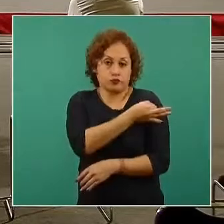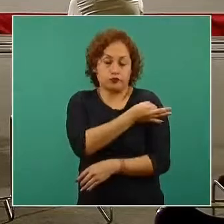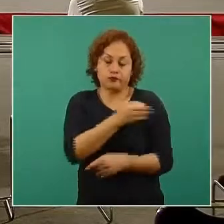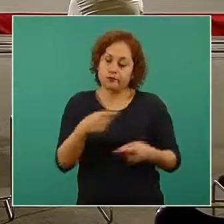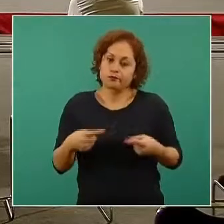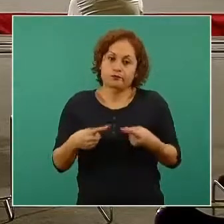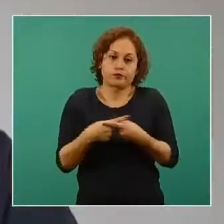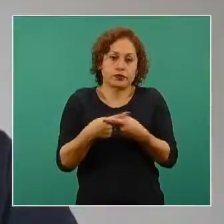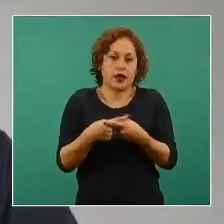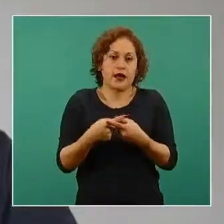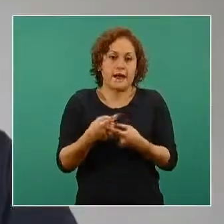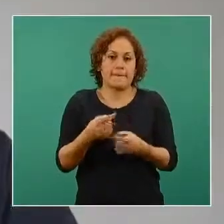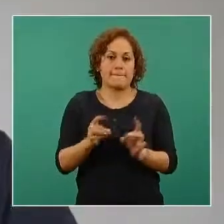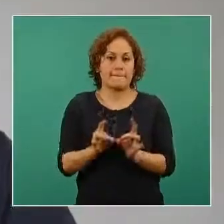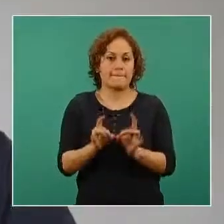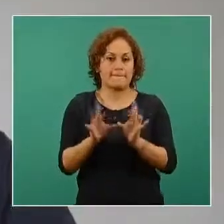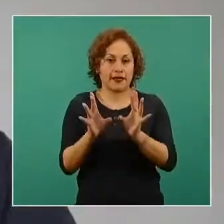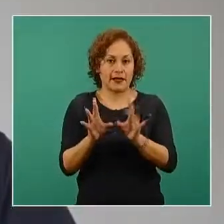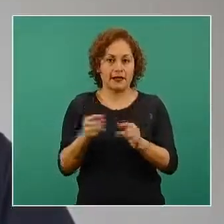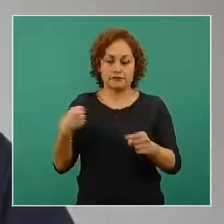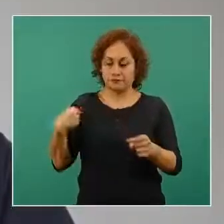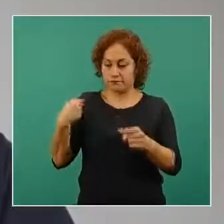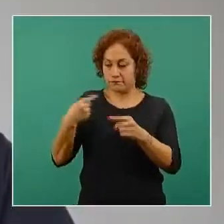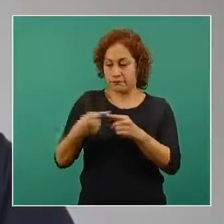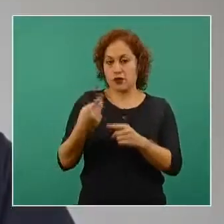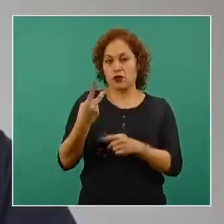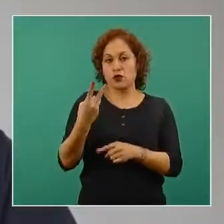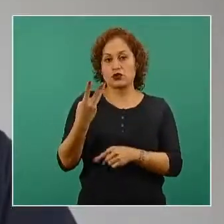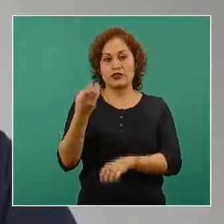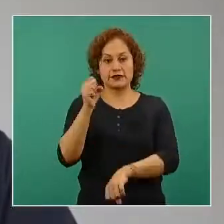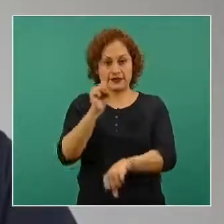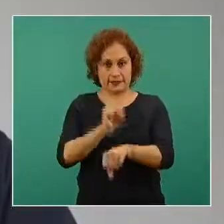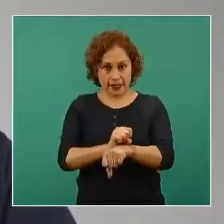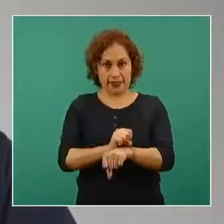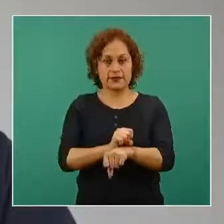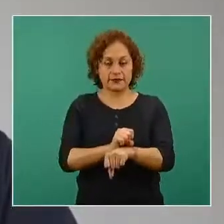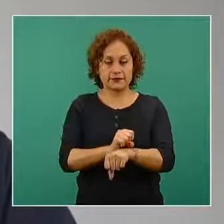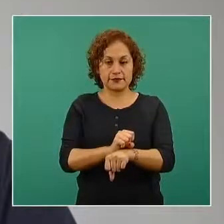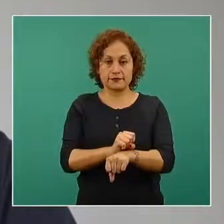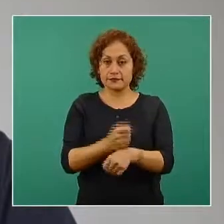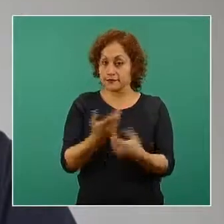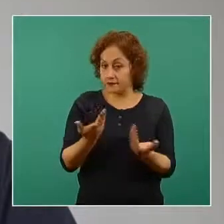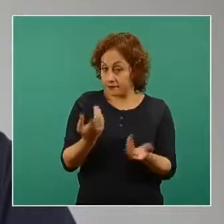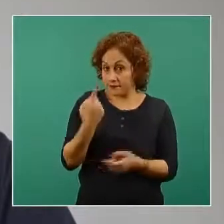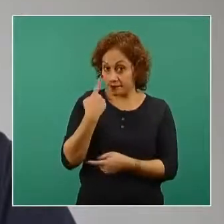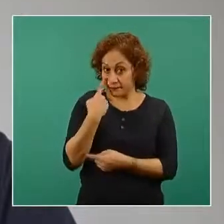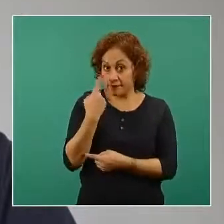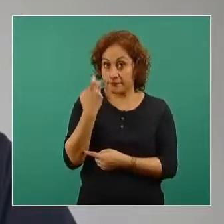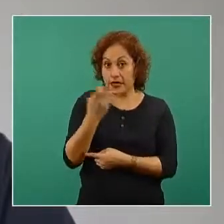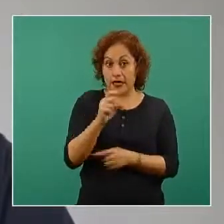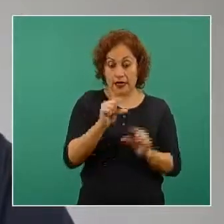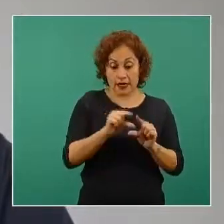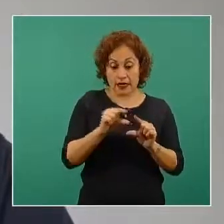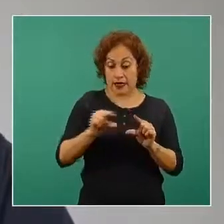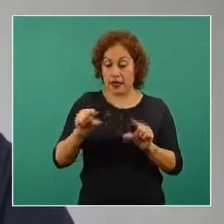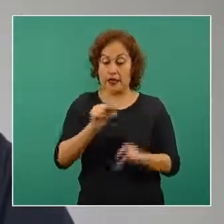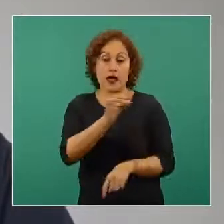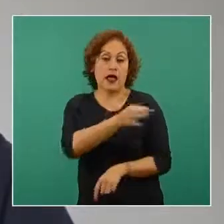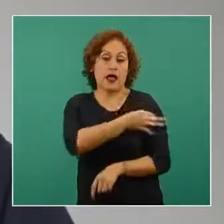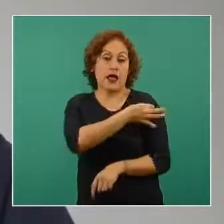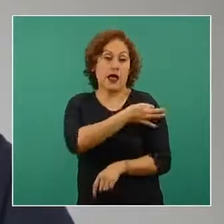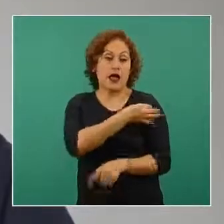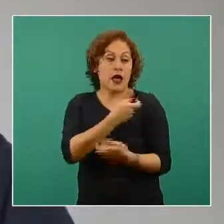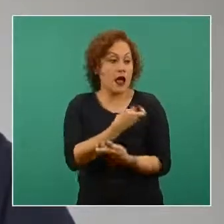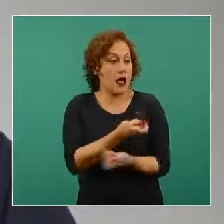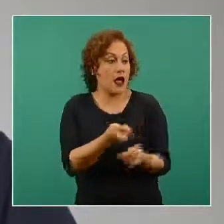las últimas 2-3 semanas. Esto quiere decir que en la medida que la vacunación y las cantidades de dosis se han incrementado y se